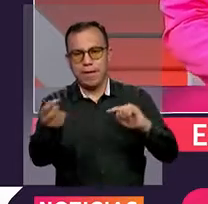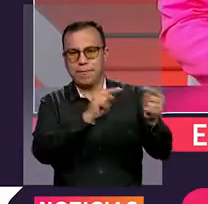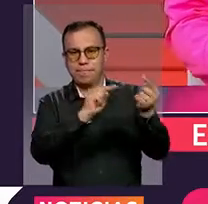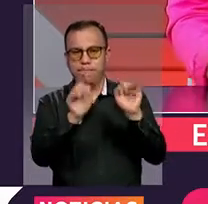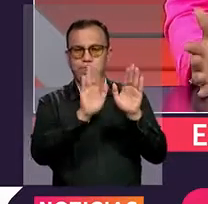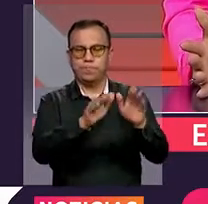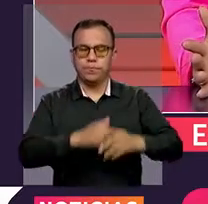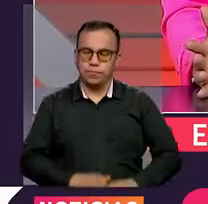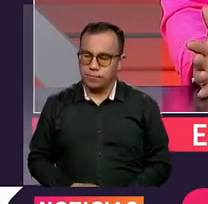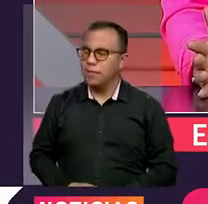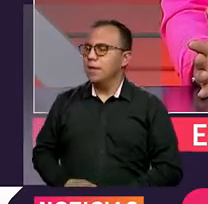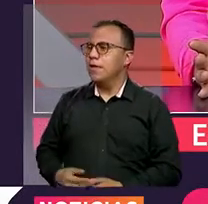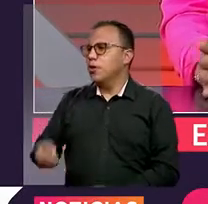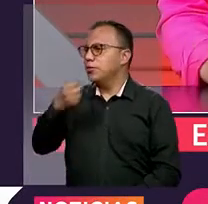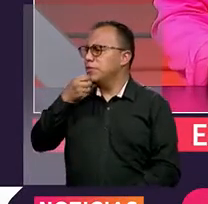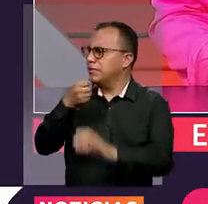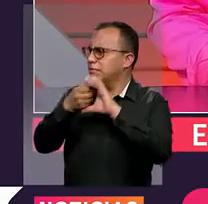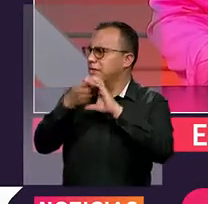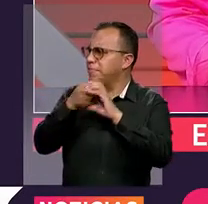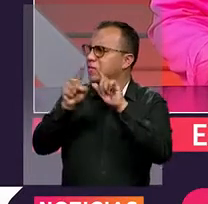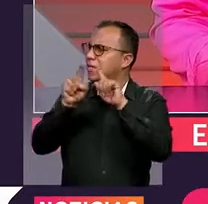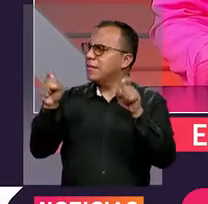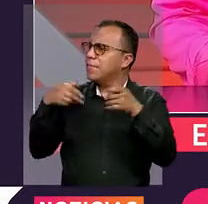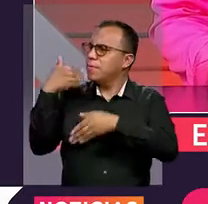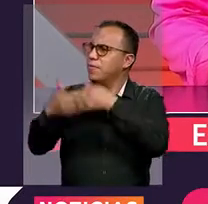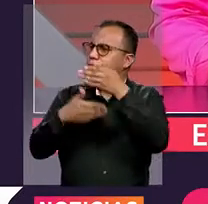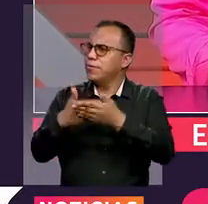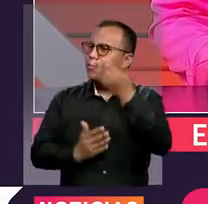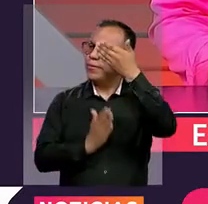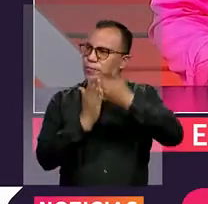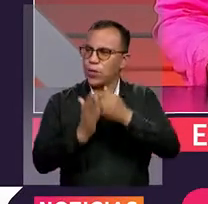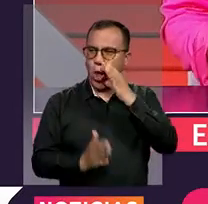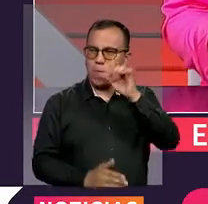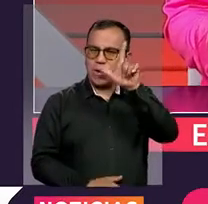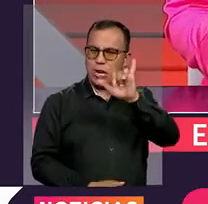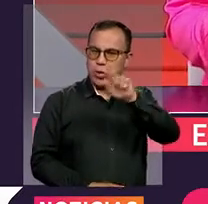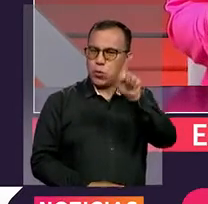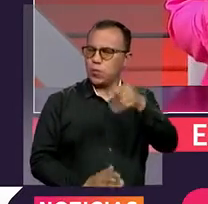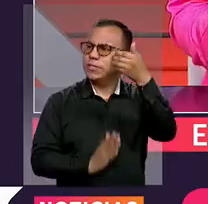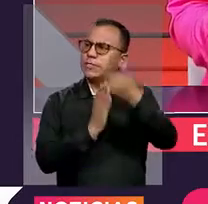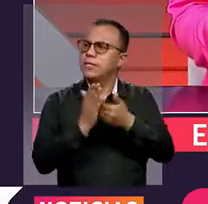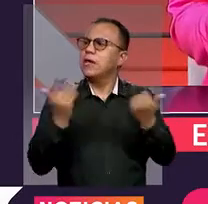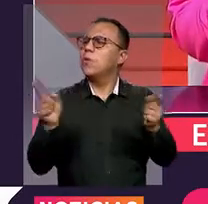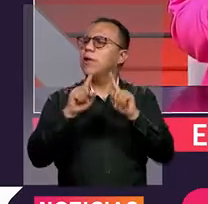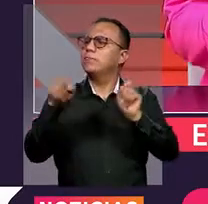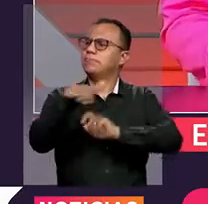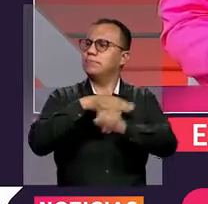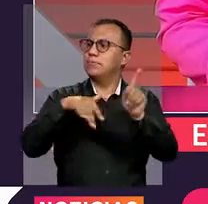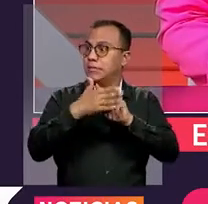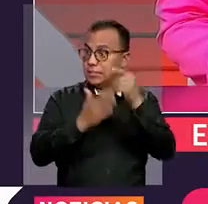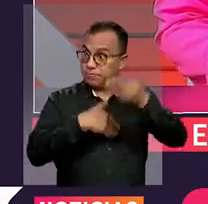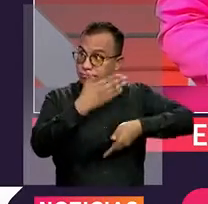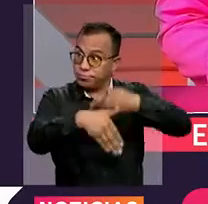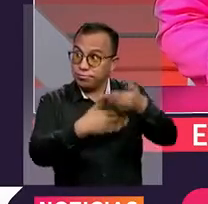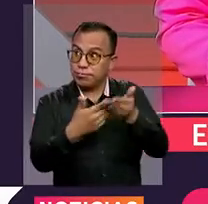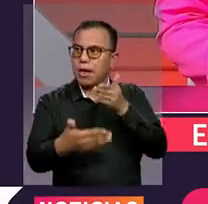impedimentos. Noticias Capital ha conocido que han pedido moción de censura a Luis Ernesto Gómez. Presidenta, ¿cuál sería el panorama si esto